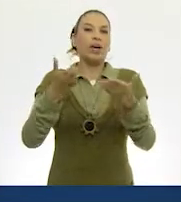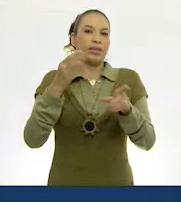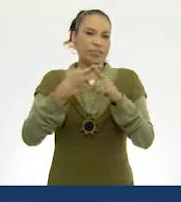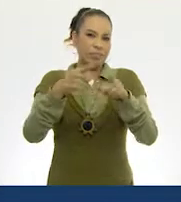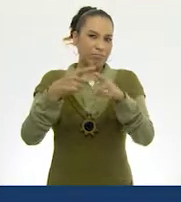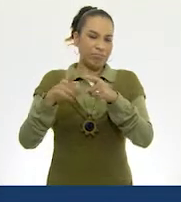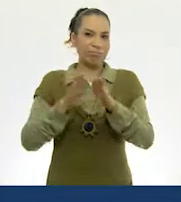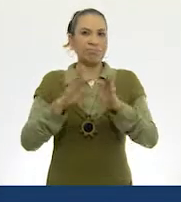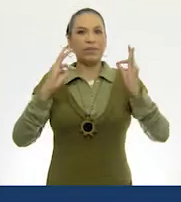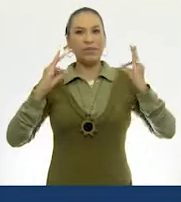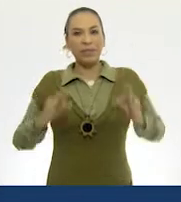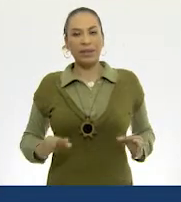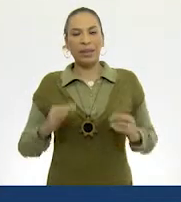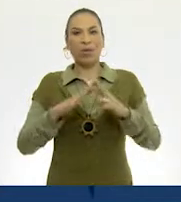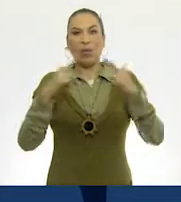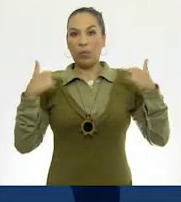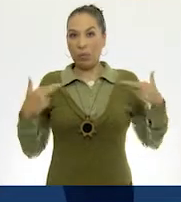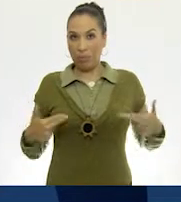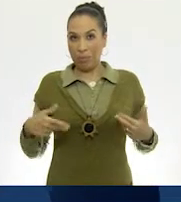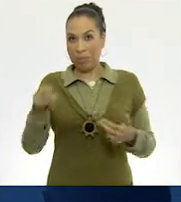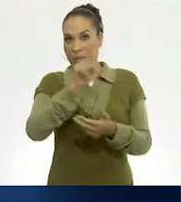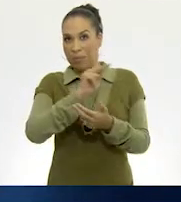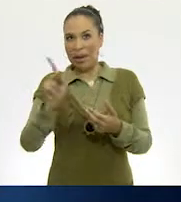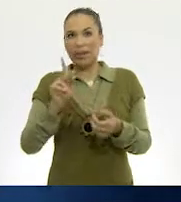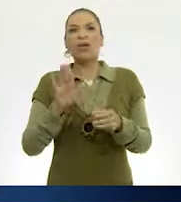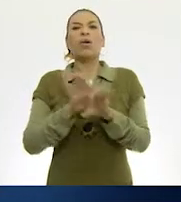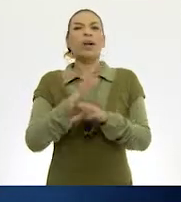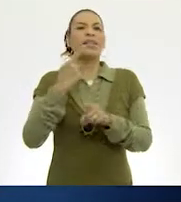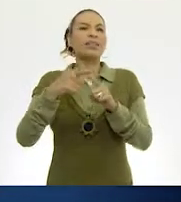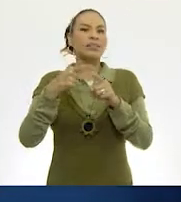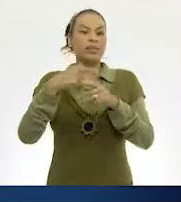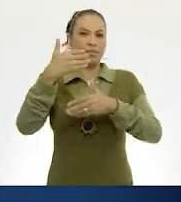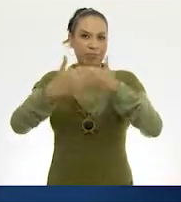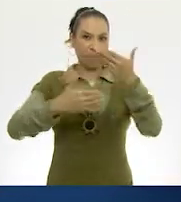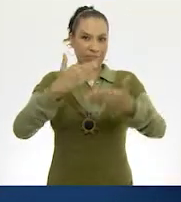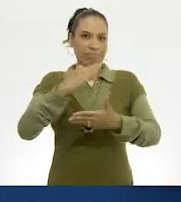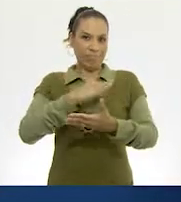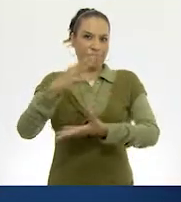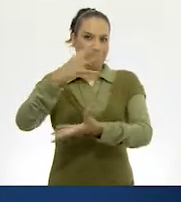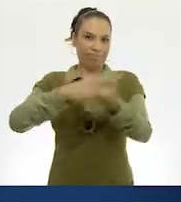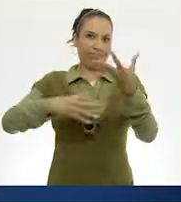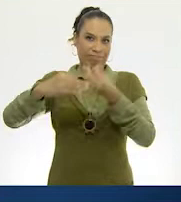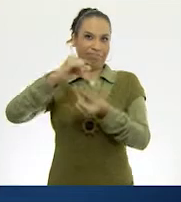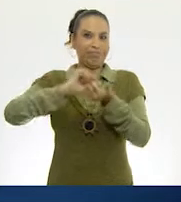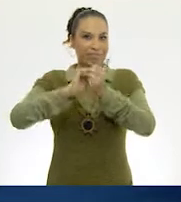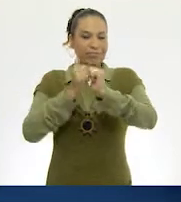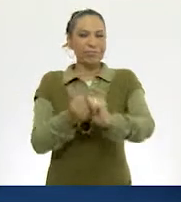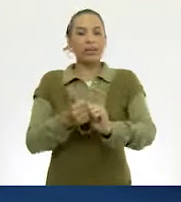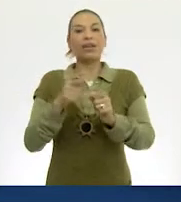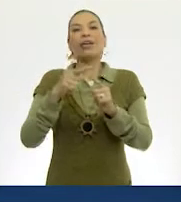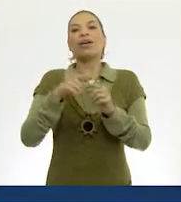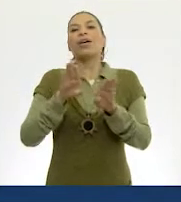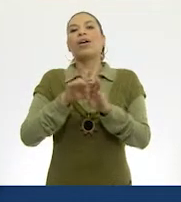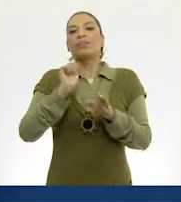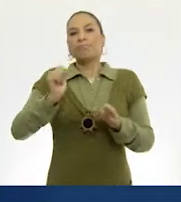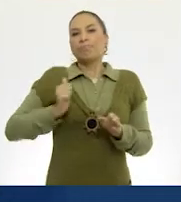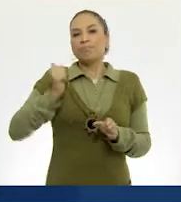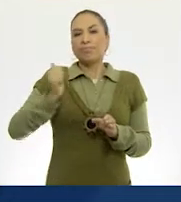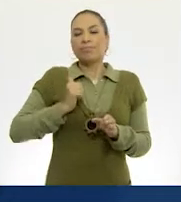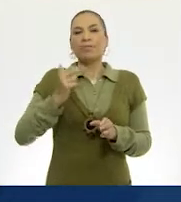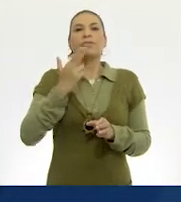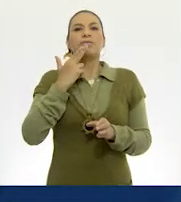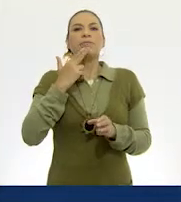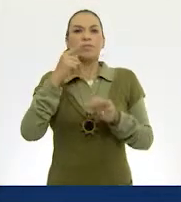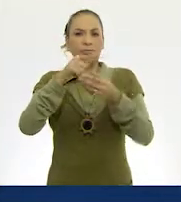diferencias físicas entre los seres humanos se deben a estos procesos adaptativos. Los homínidos aprovecharon los